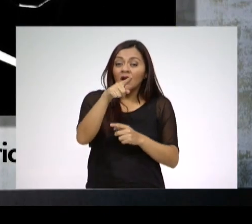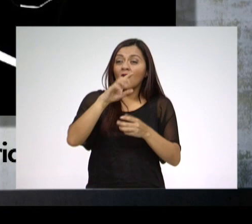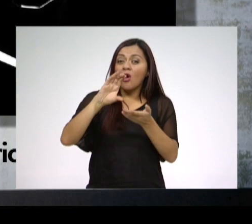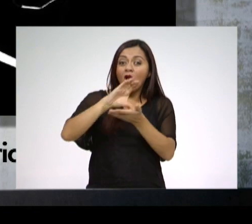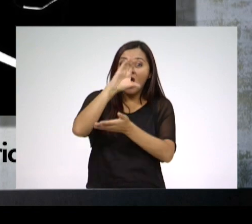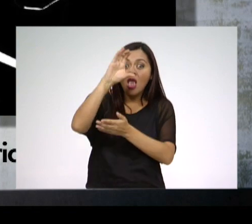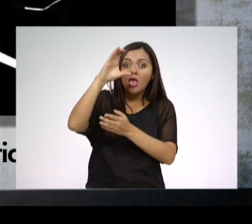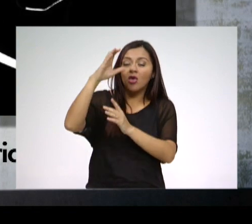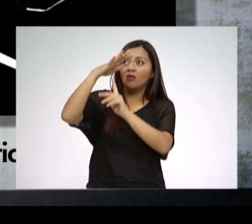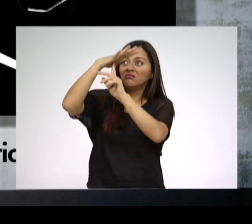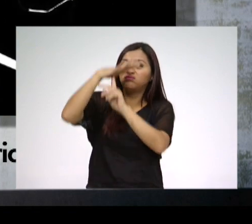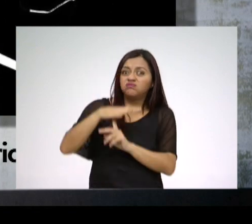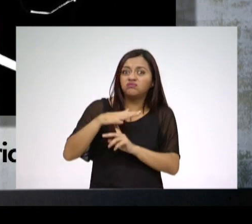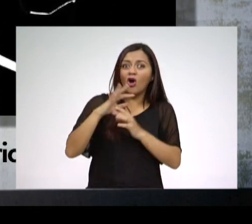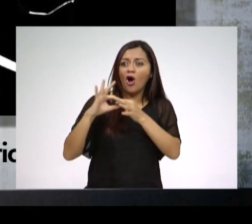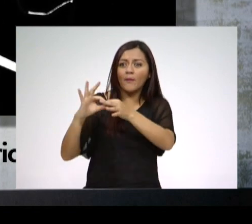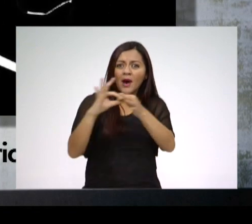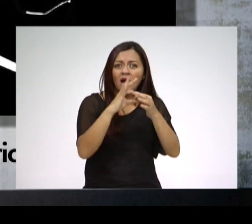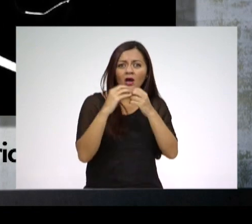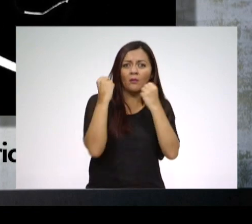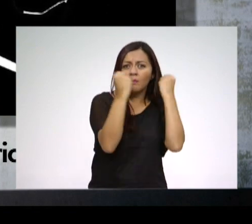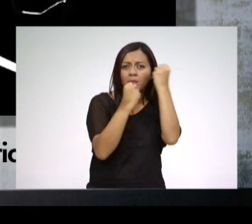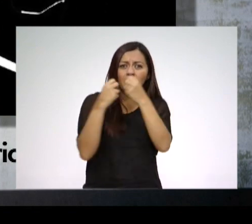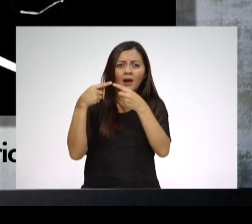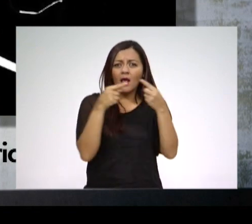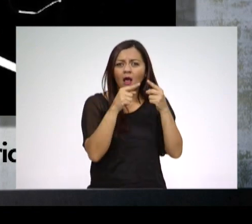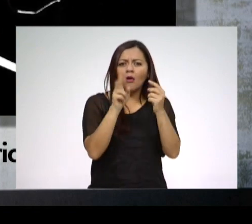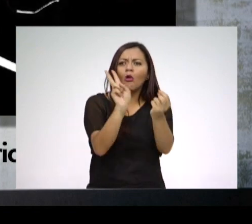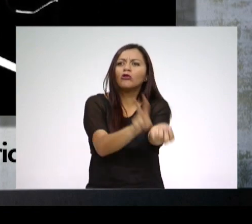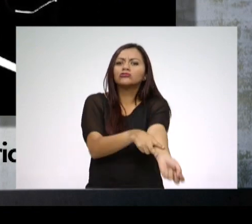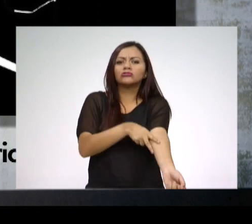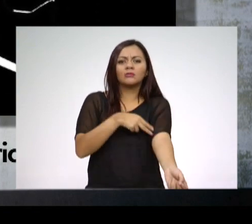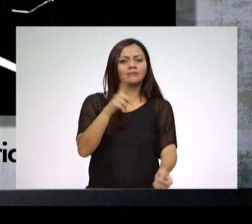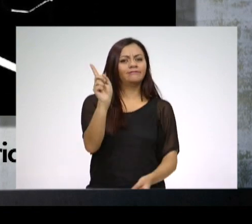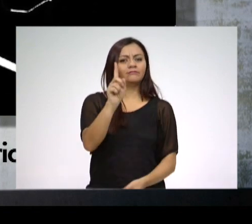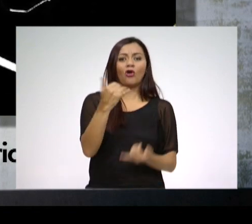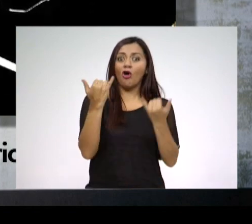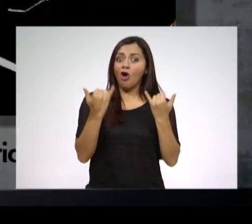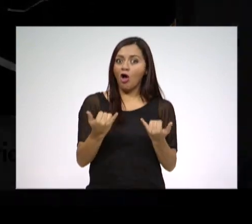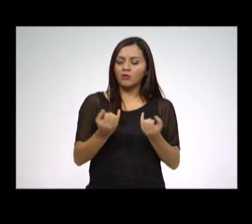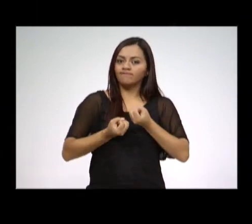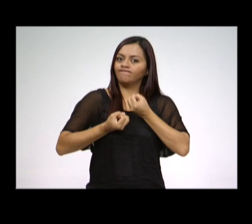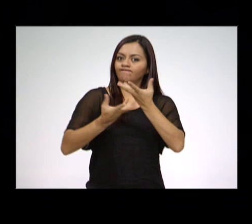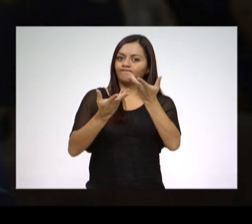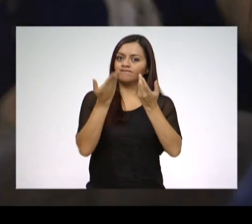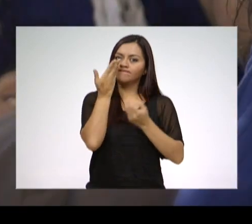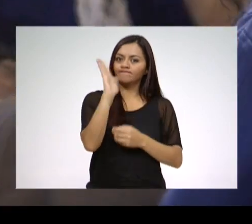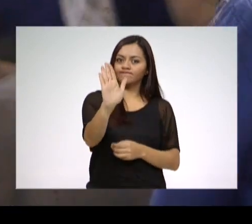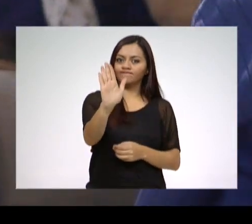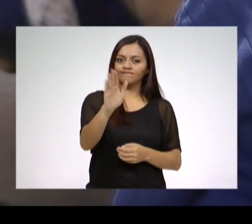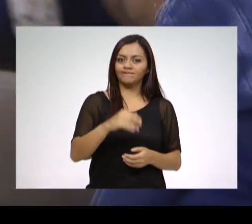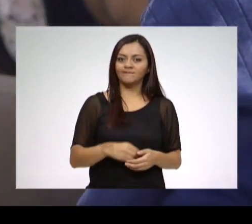cole, entre compañeros, no puede volverse una costumbre. ¡Actúa ahora!